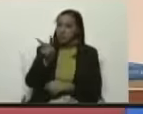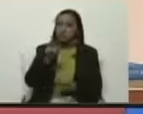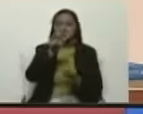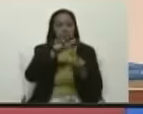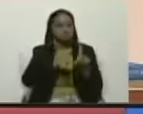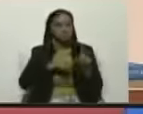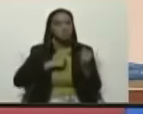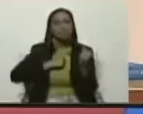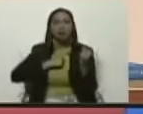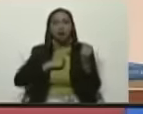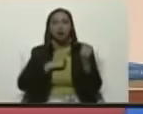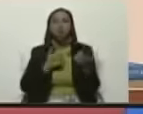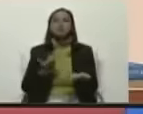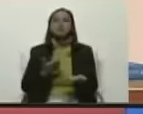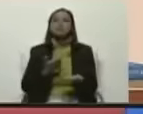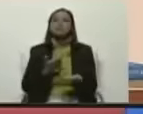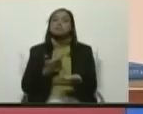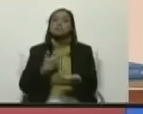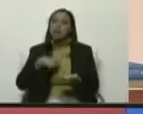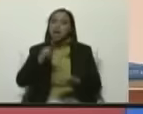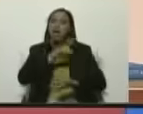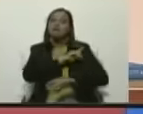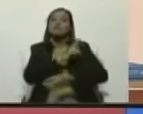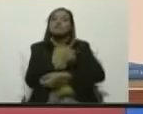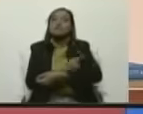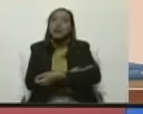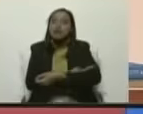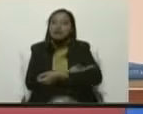Porque tienen fuerza para hacerlo.